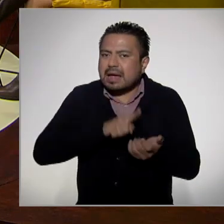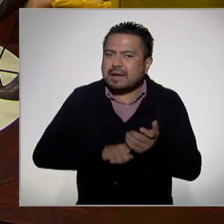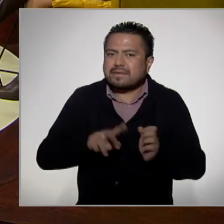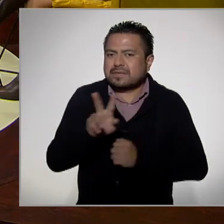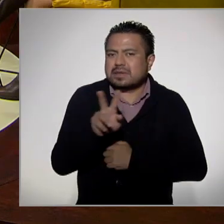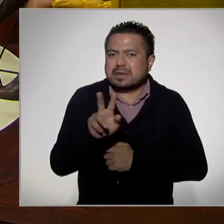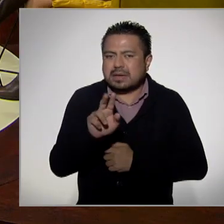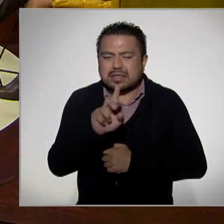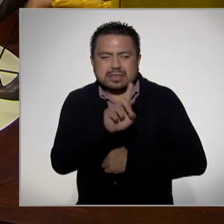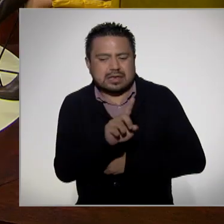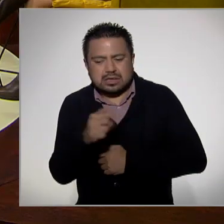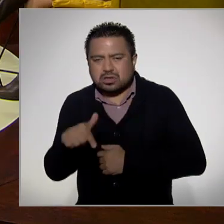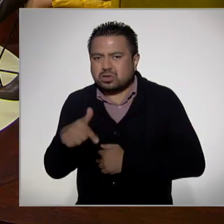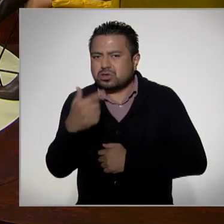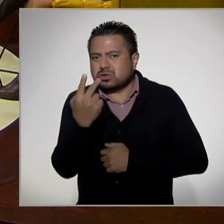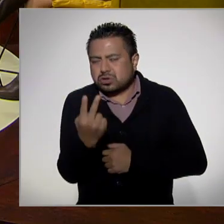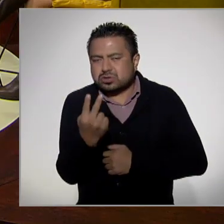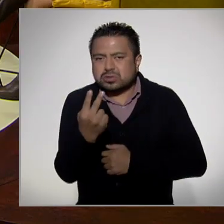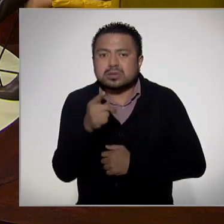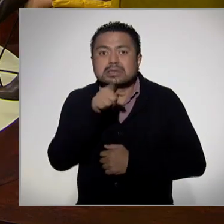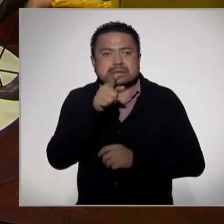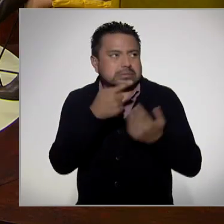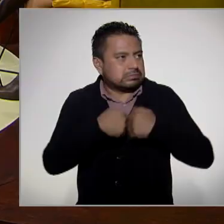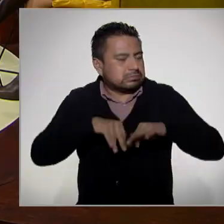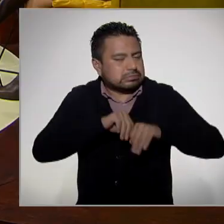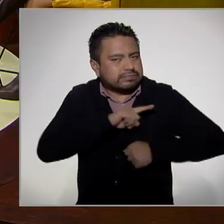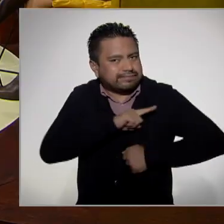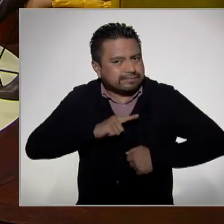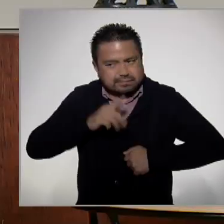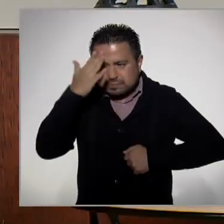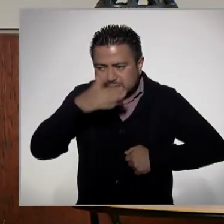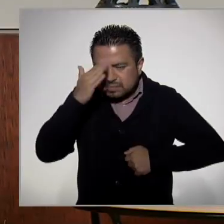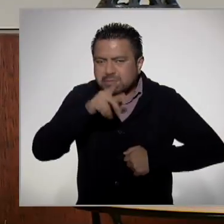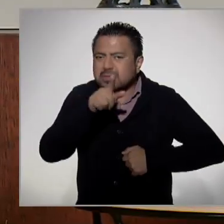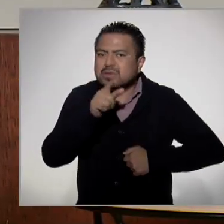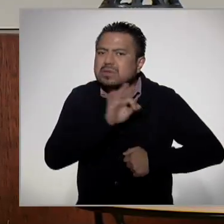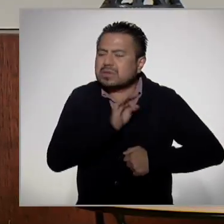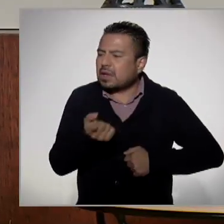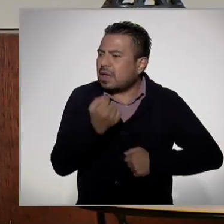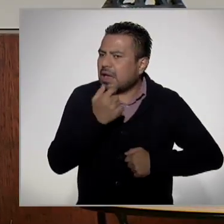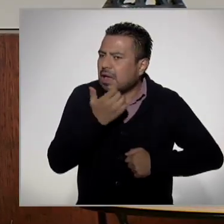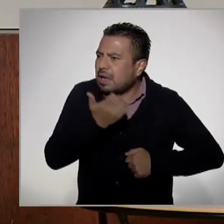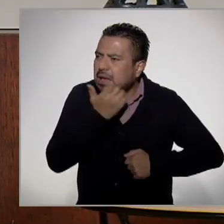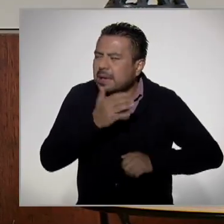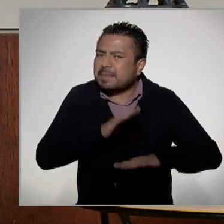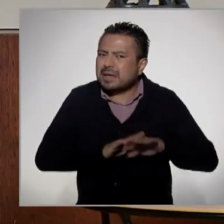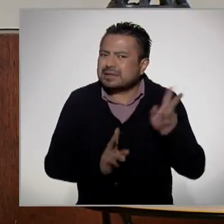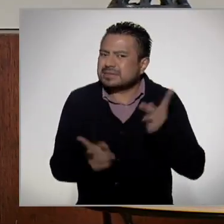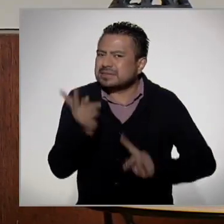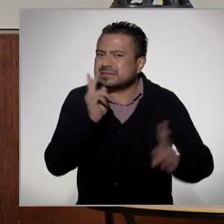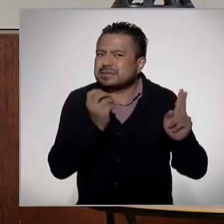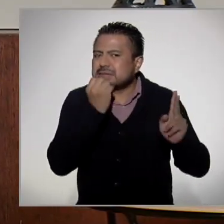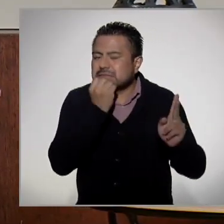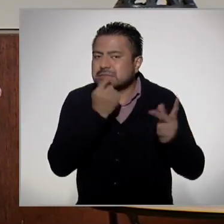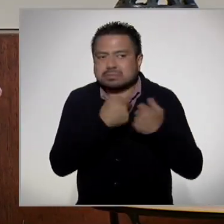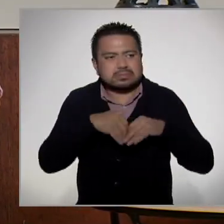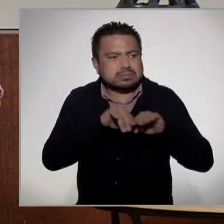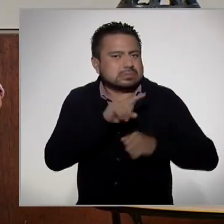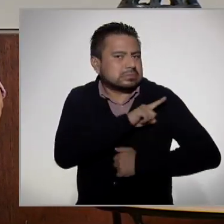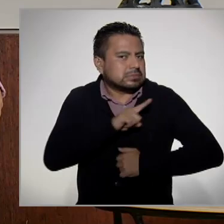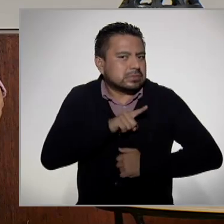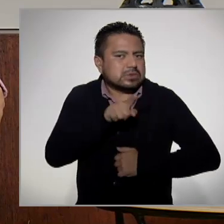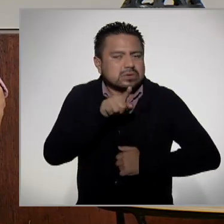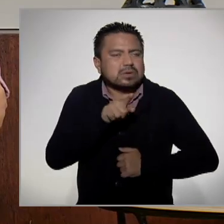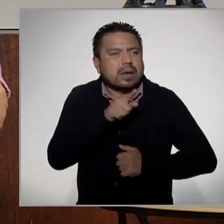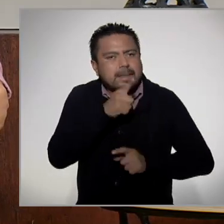importantísimo que lo sepan si tú vas a tomar o adquirir un hábito vegano es bien importante que lo